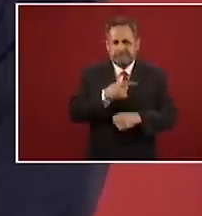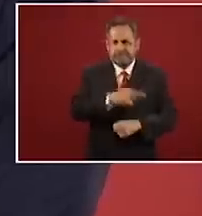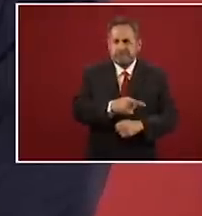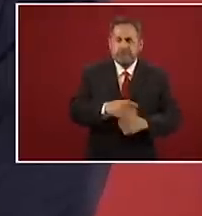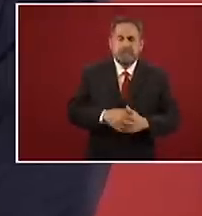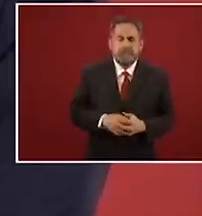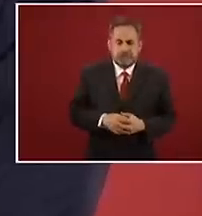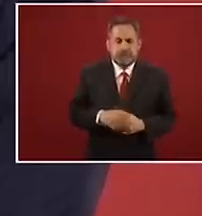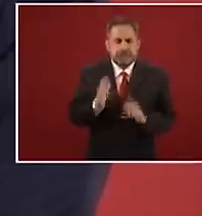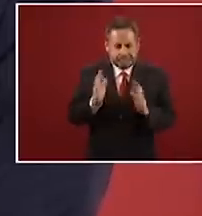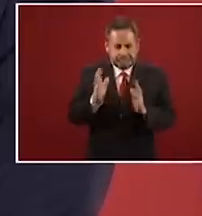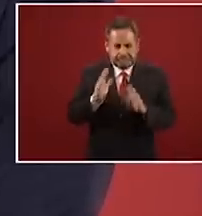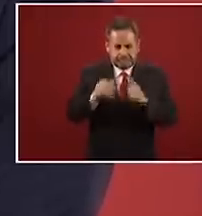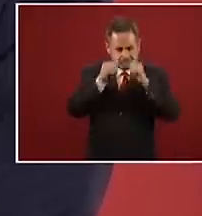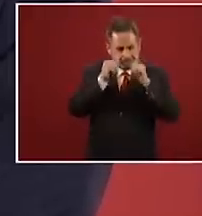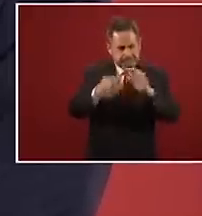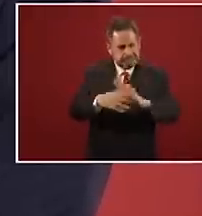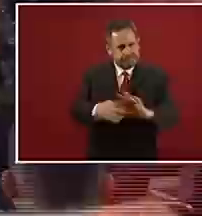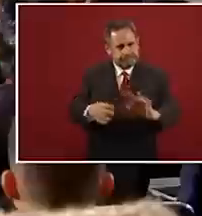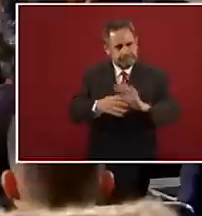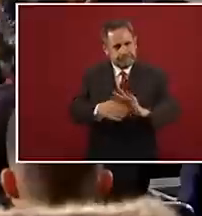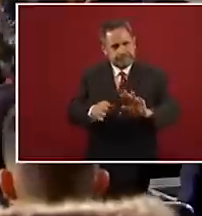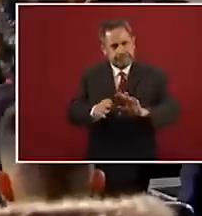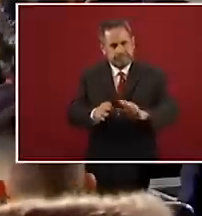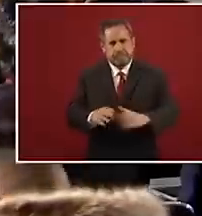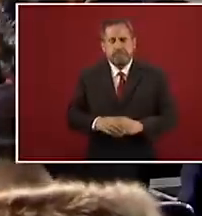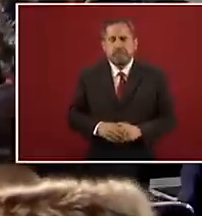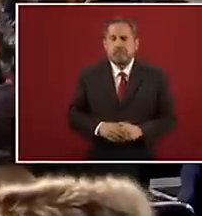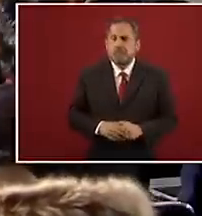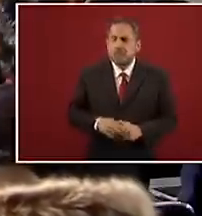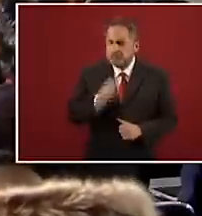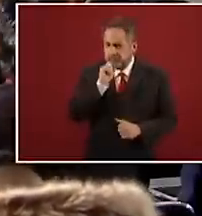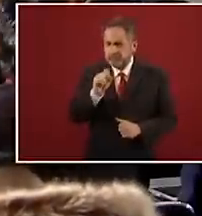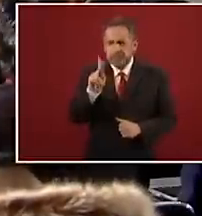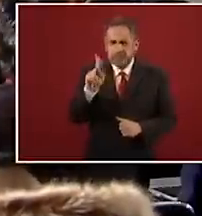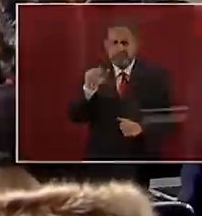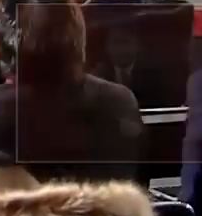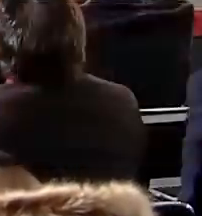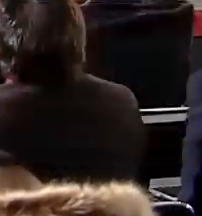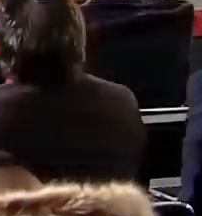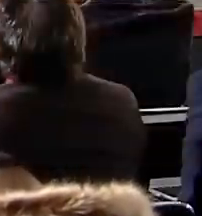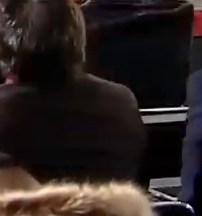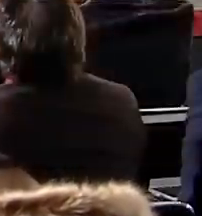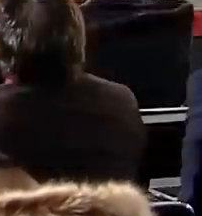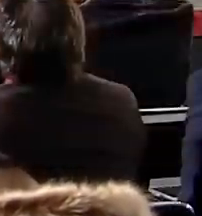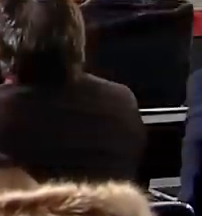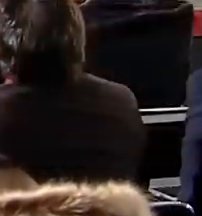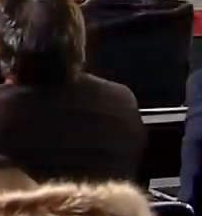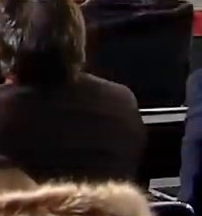De todo esto estamos pendientes y es parte del plan que tenemos para